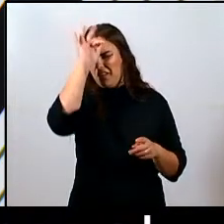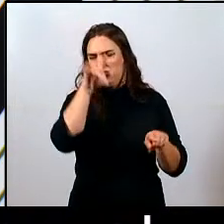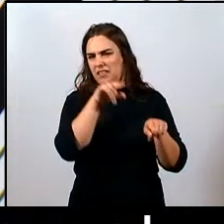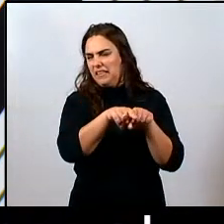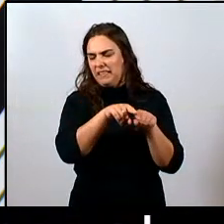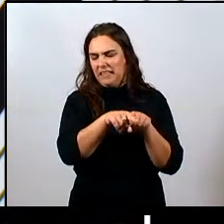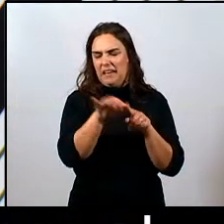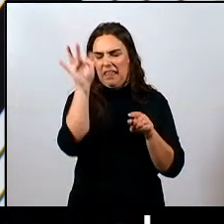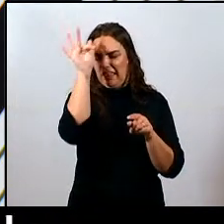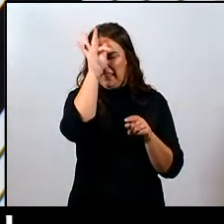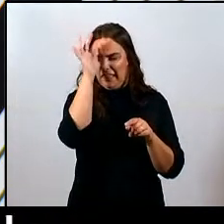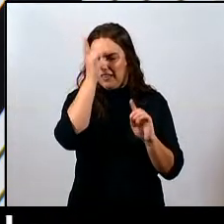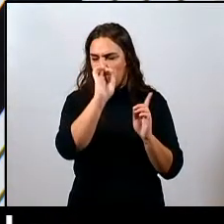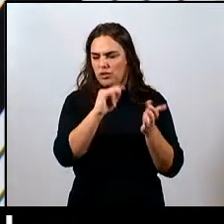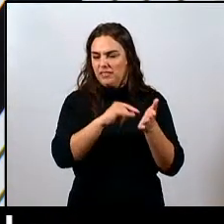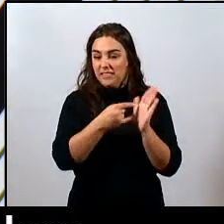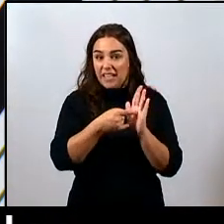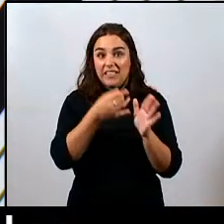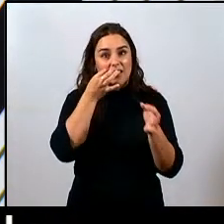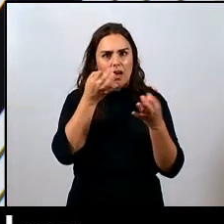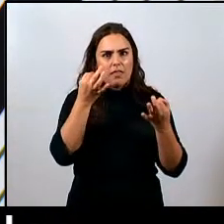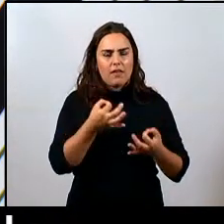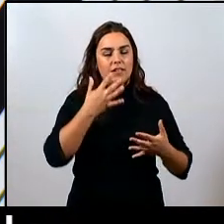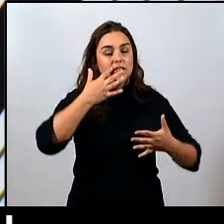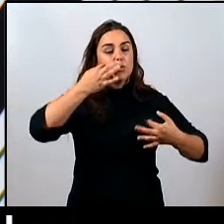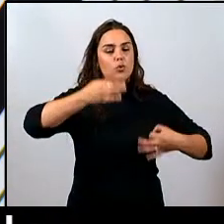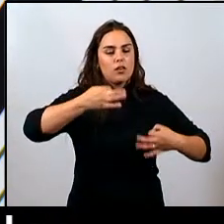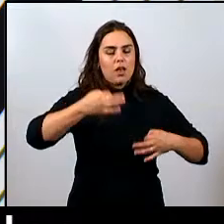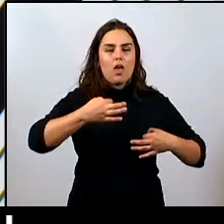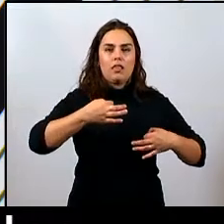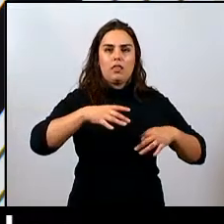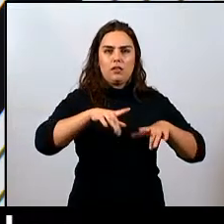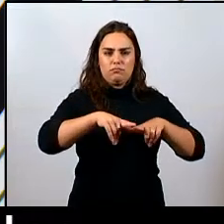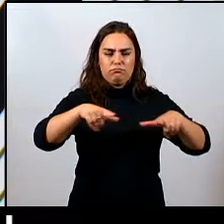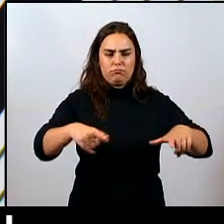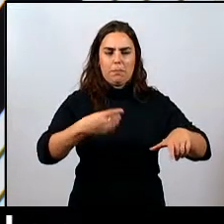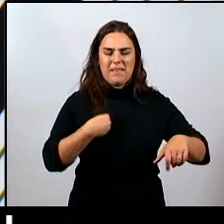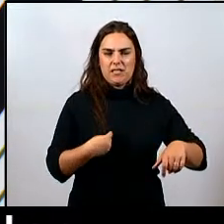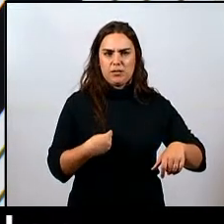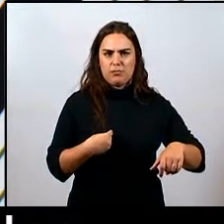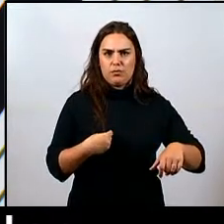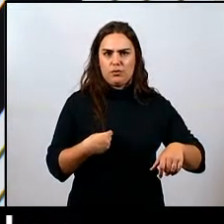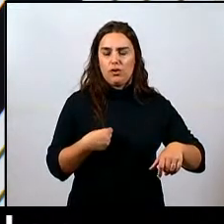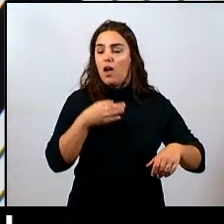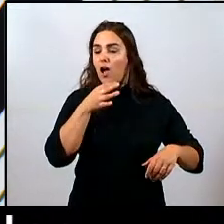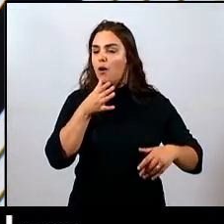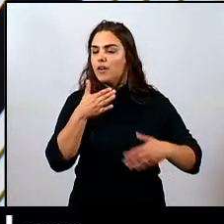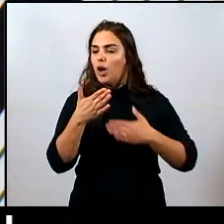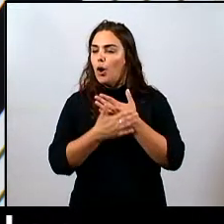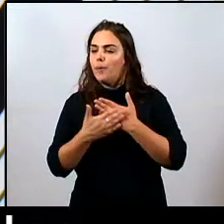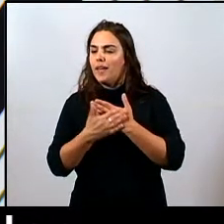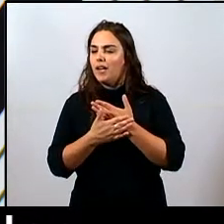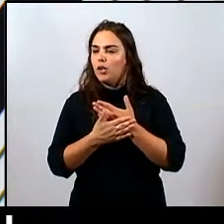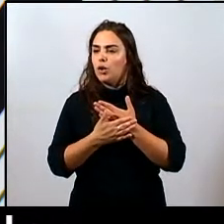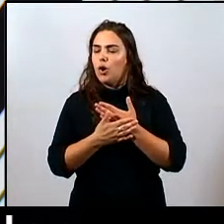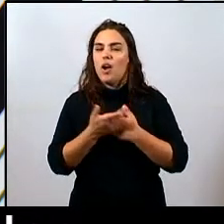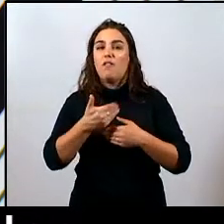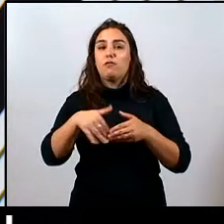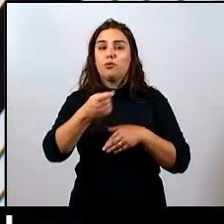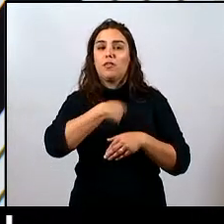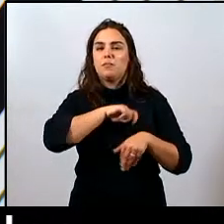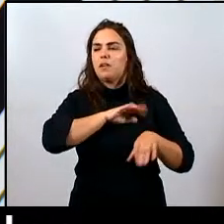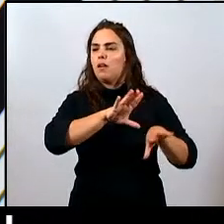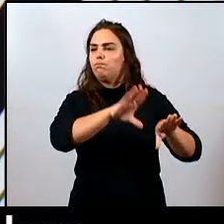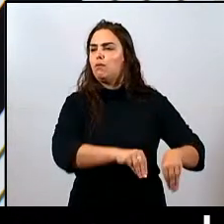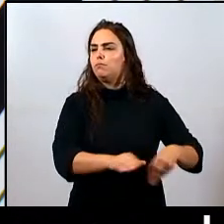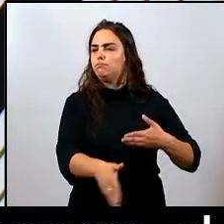ideológicos, estableciendo criterios técnicos de seguridad de las plantas. No podemos permitir que el Gobierno apague el futuro de España.